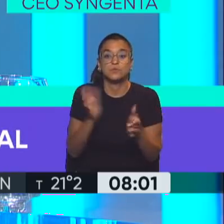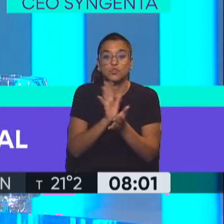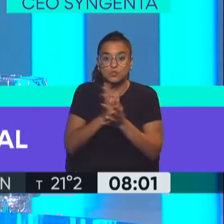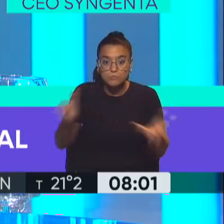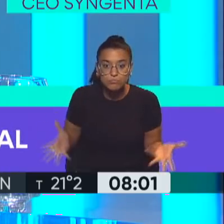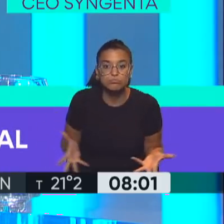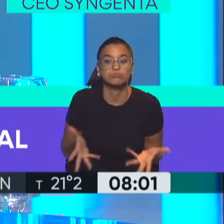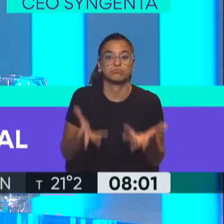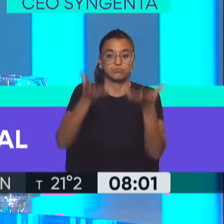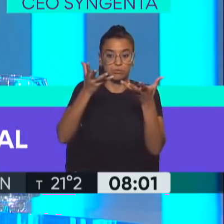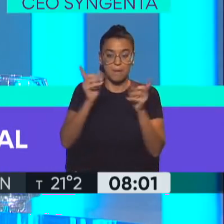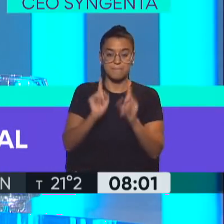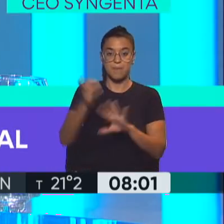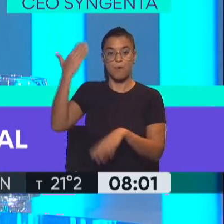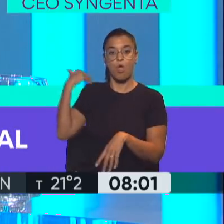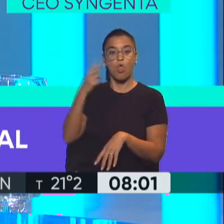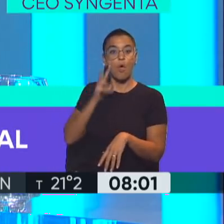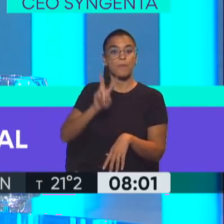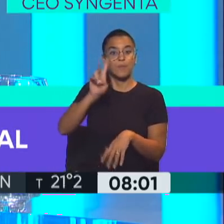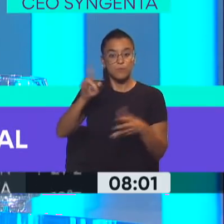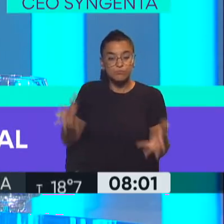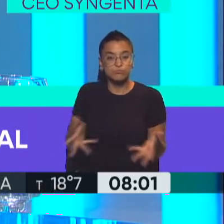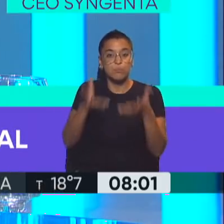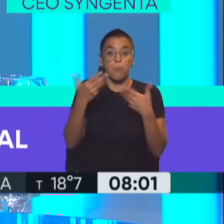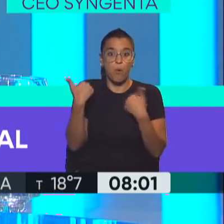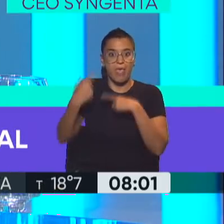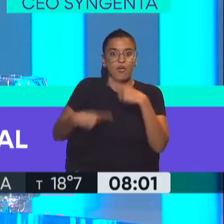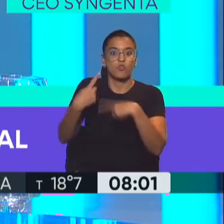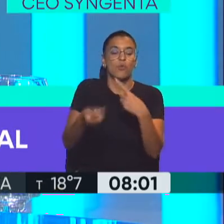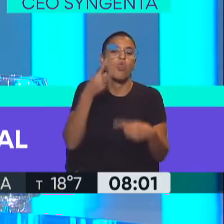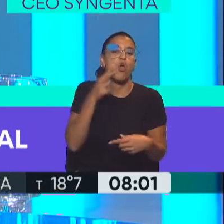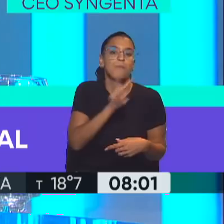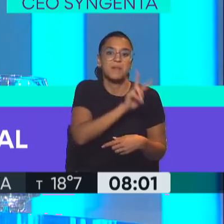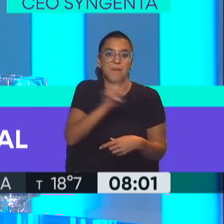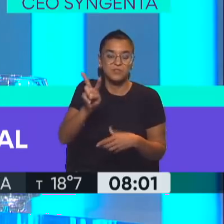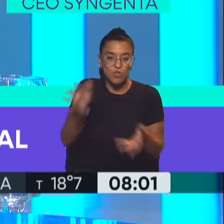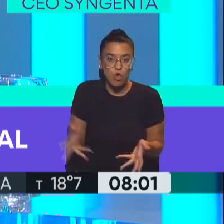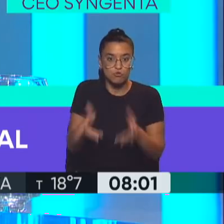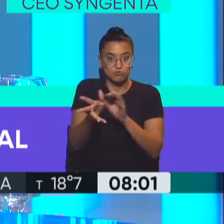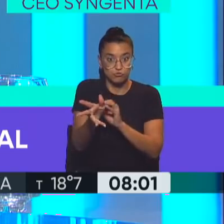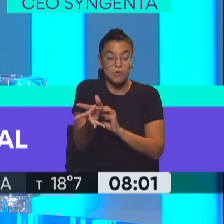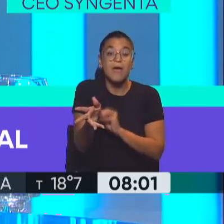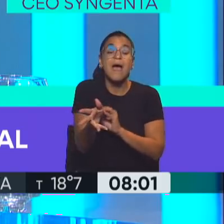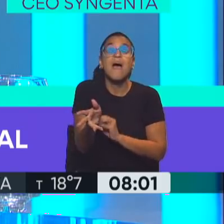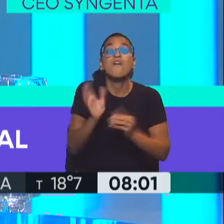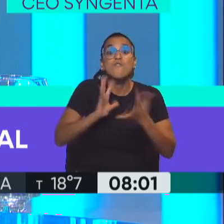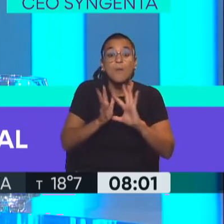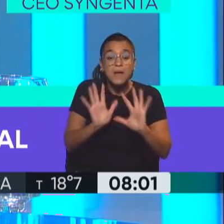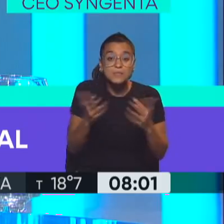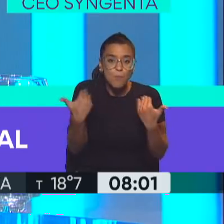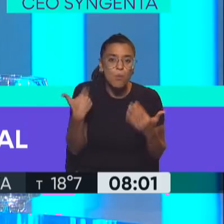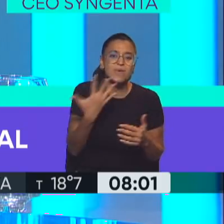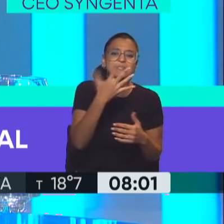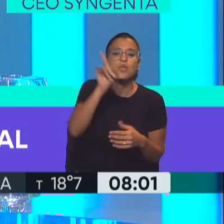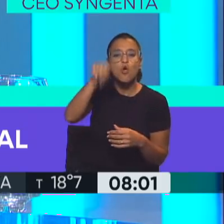del crecimiento que tuvimos en el 2021 podría seguir en el 2022 y de esa manera alcanzar quizás porque no un